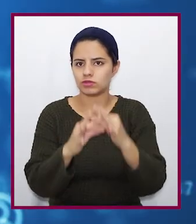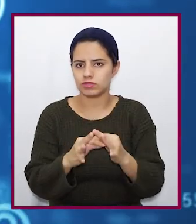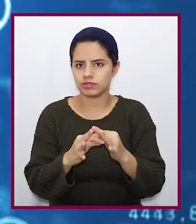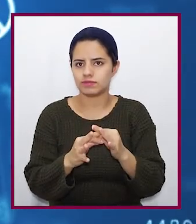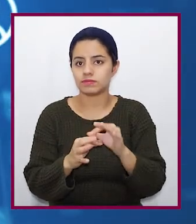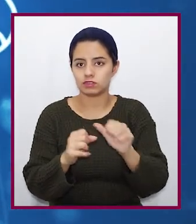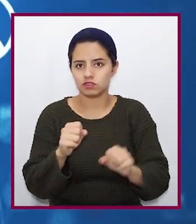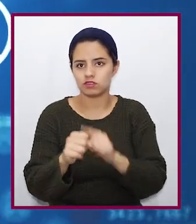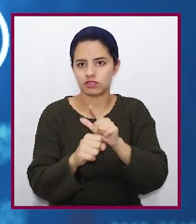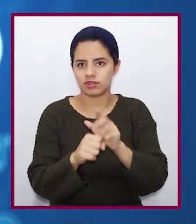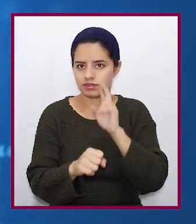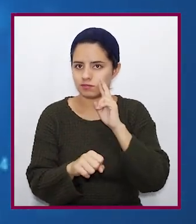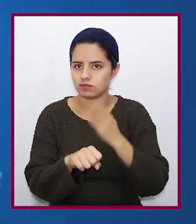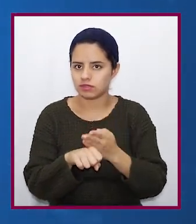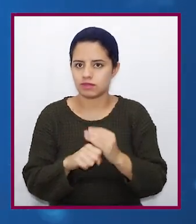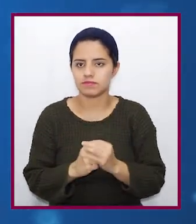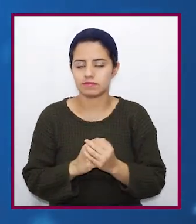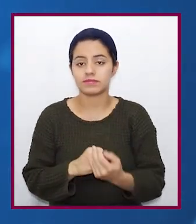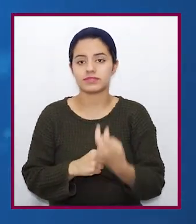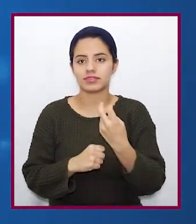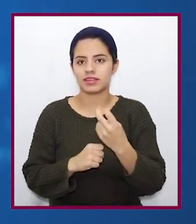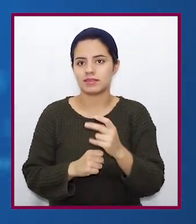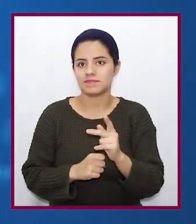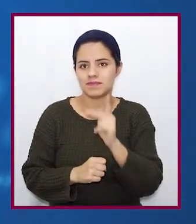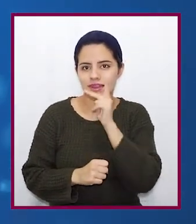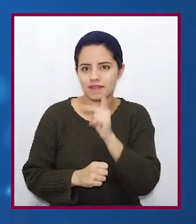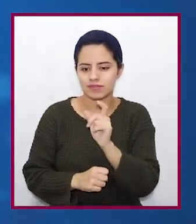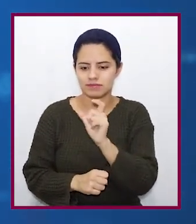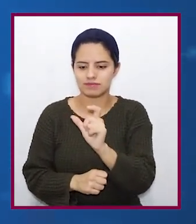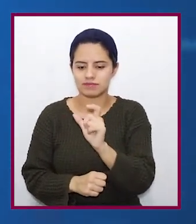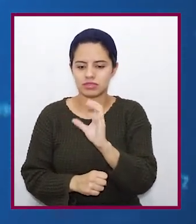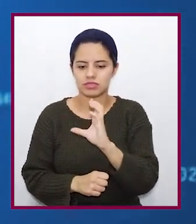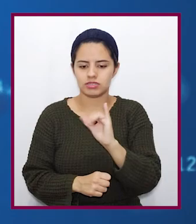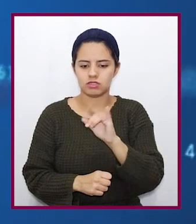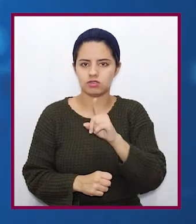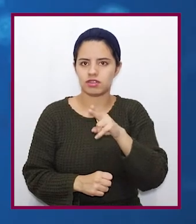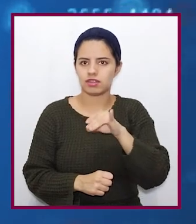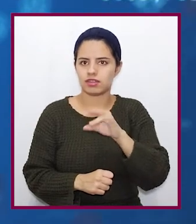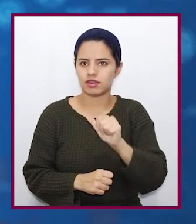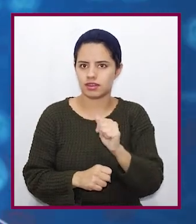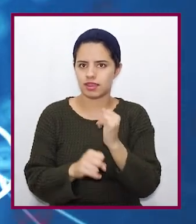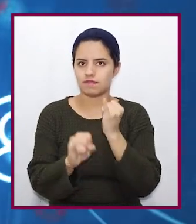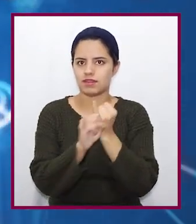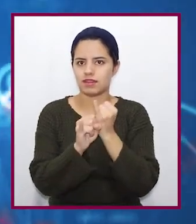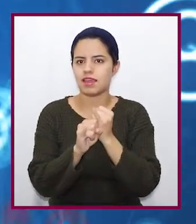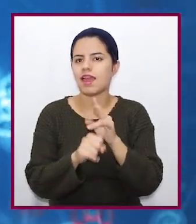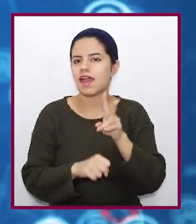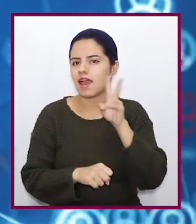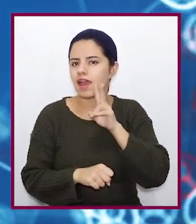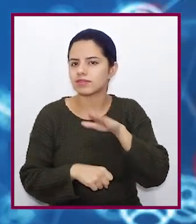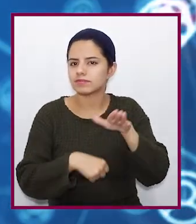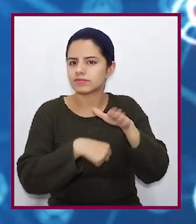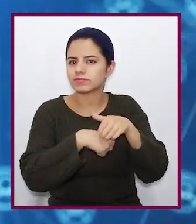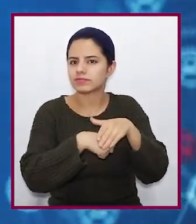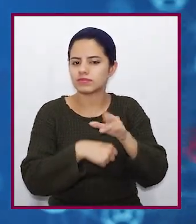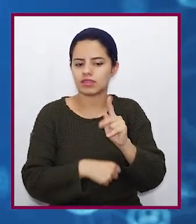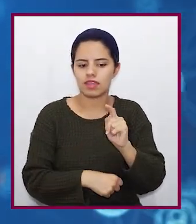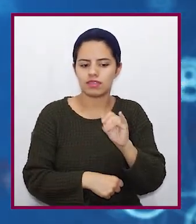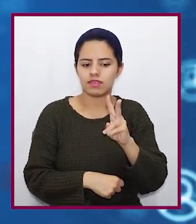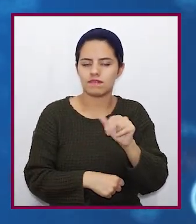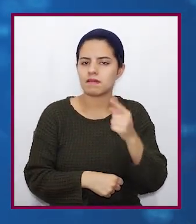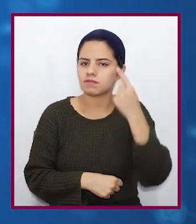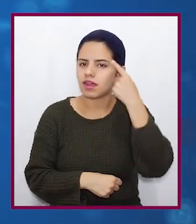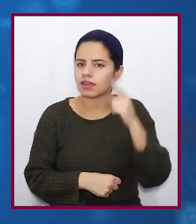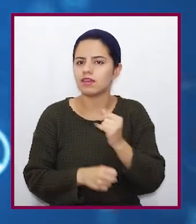Axel. Bueno, pero ahora que repasamos el término de ciudadanía digital, ¿qué les parece si llamamos a Tiva para que nos ayude con el